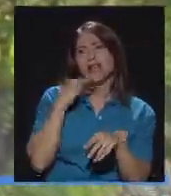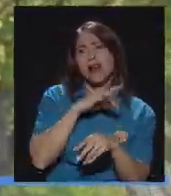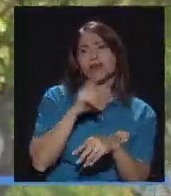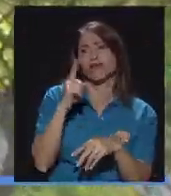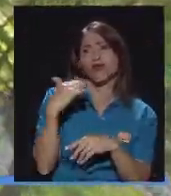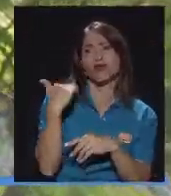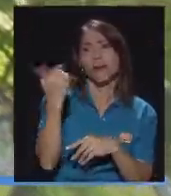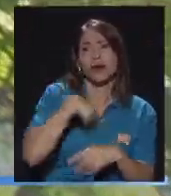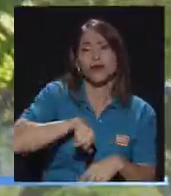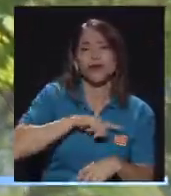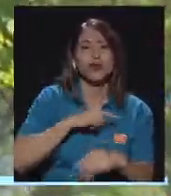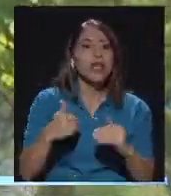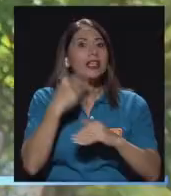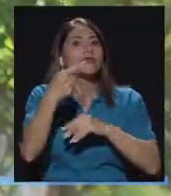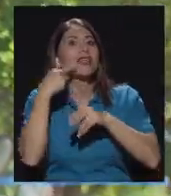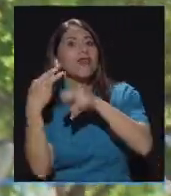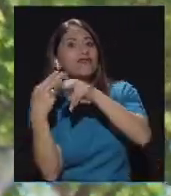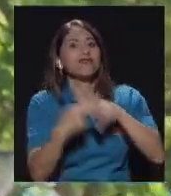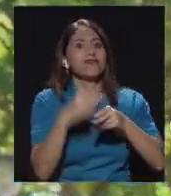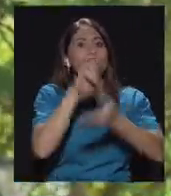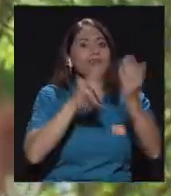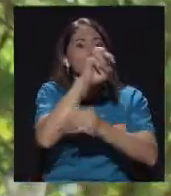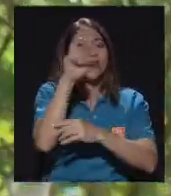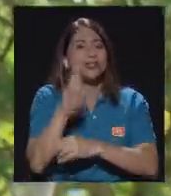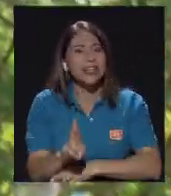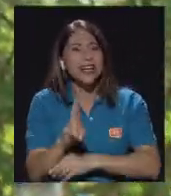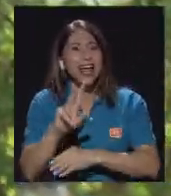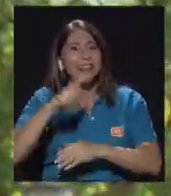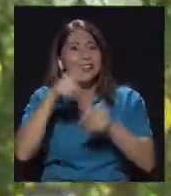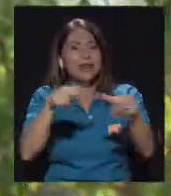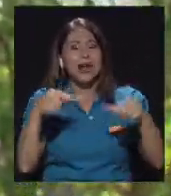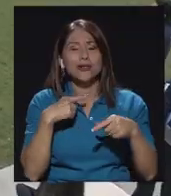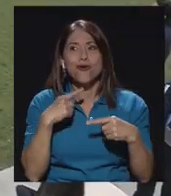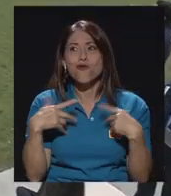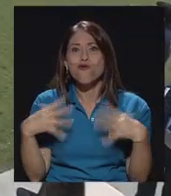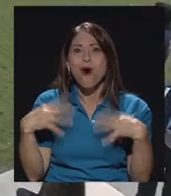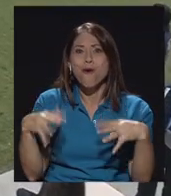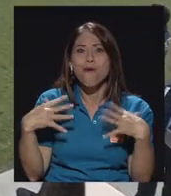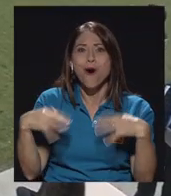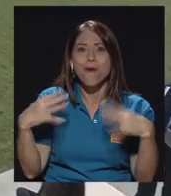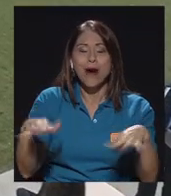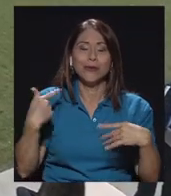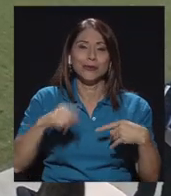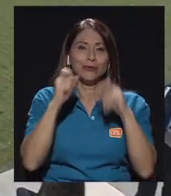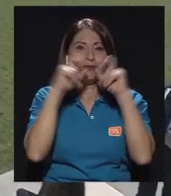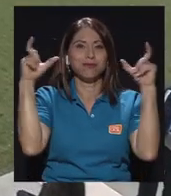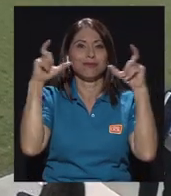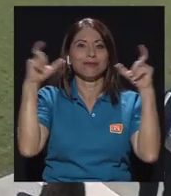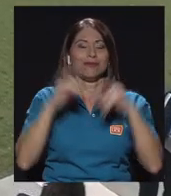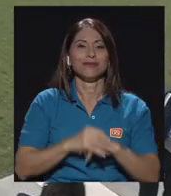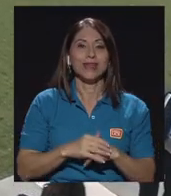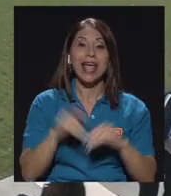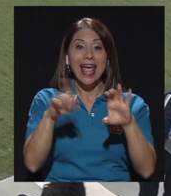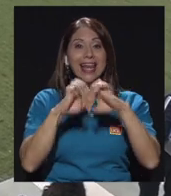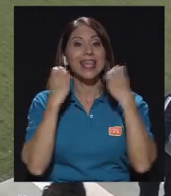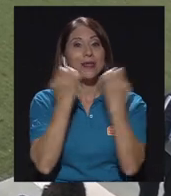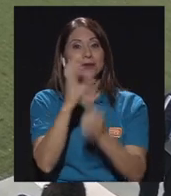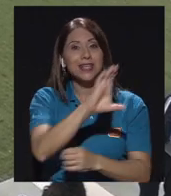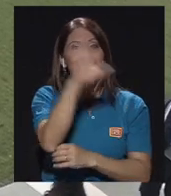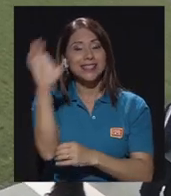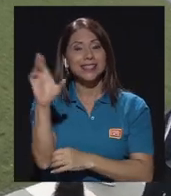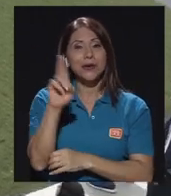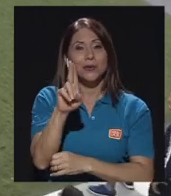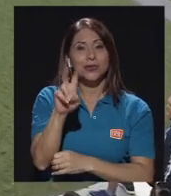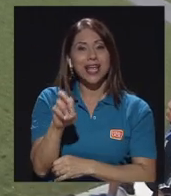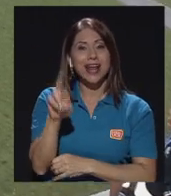como Universidad de Costa Rica, tercer lugar, y yo como, wow, o sea, es sorprendente. El equipo celeste de la UCR